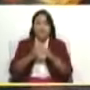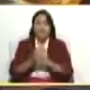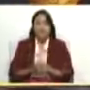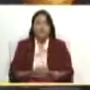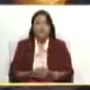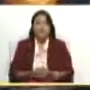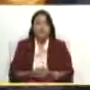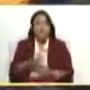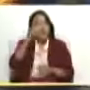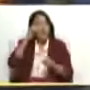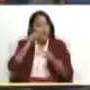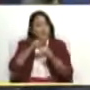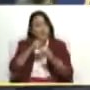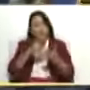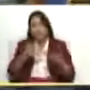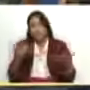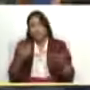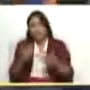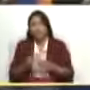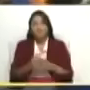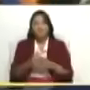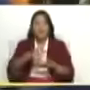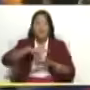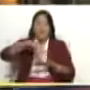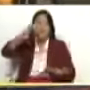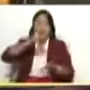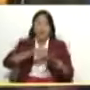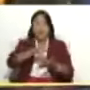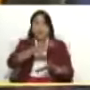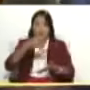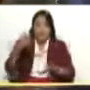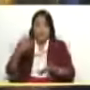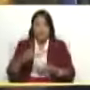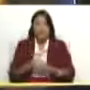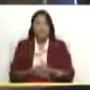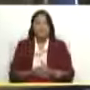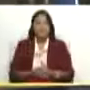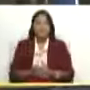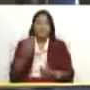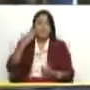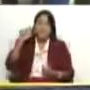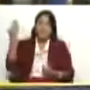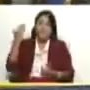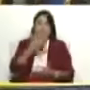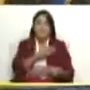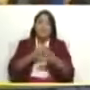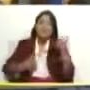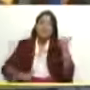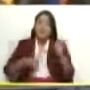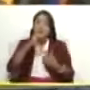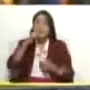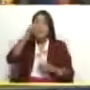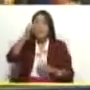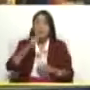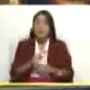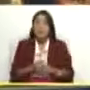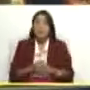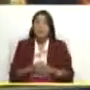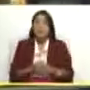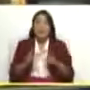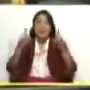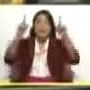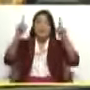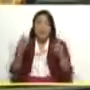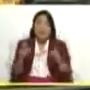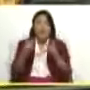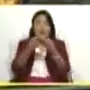grandes metas llegar a París 2024 vemos acá como el presidente constitucional de la República bolivariana de Venezuela se va a tomar una foto